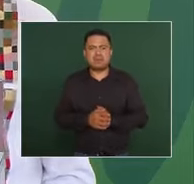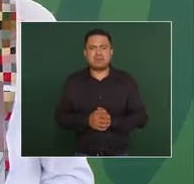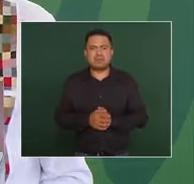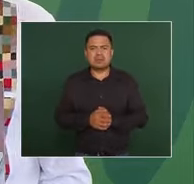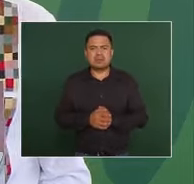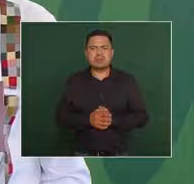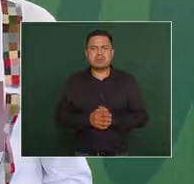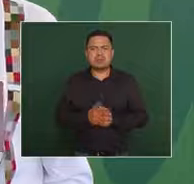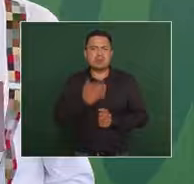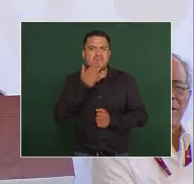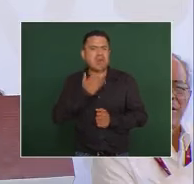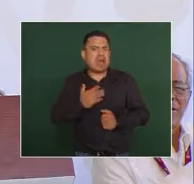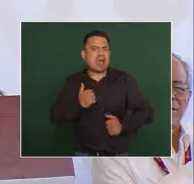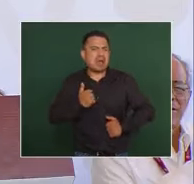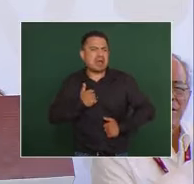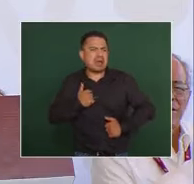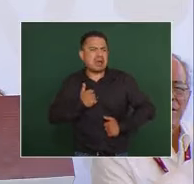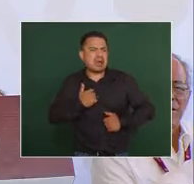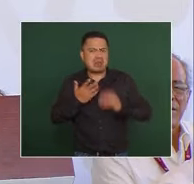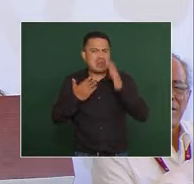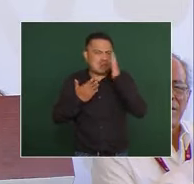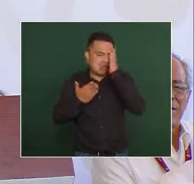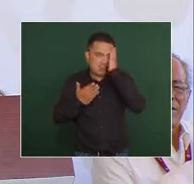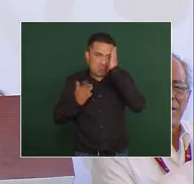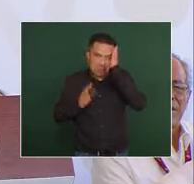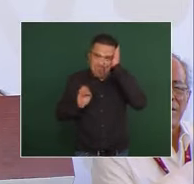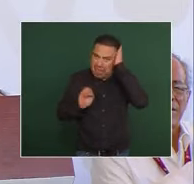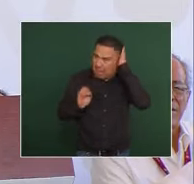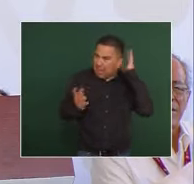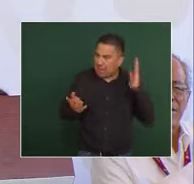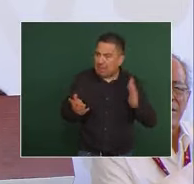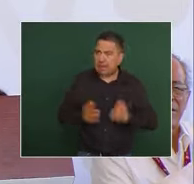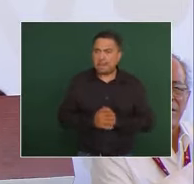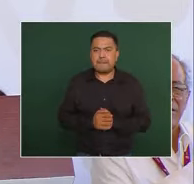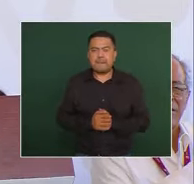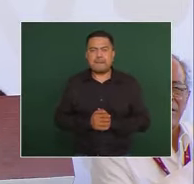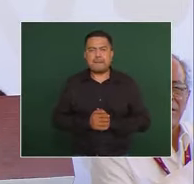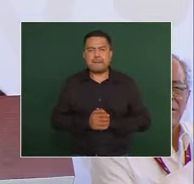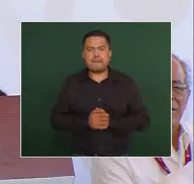No está el ejército en su informe.